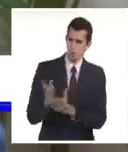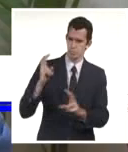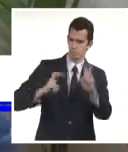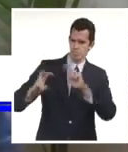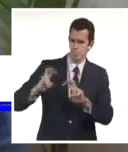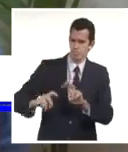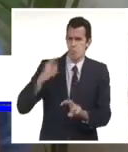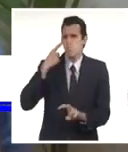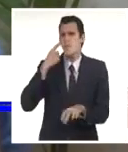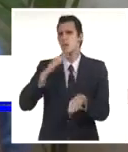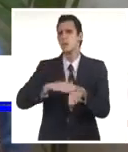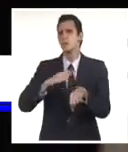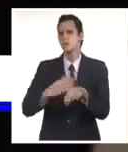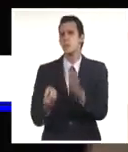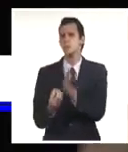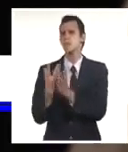origen